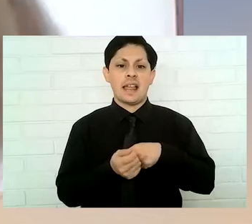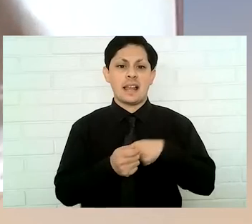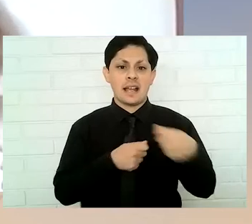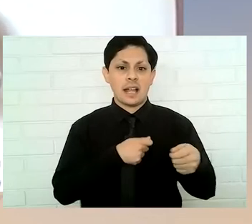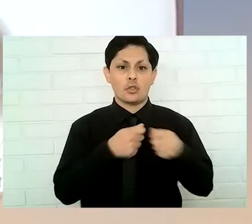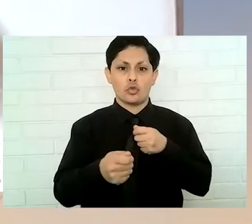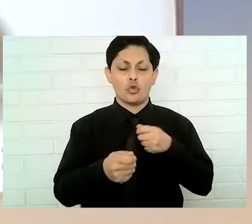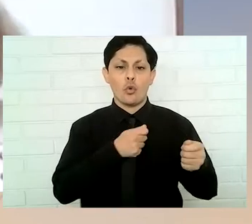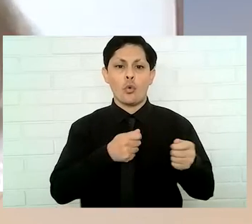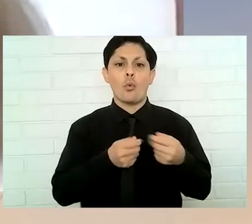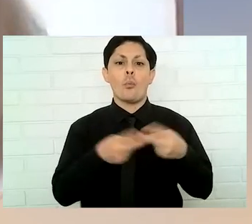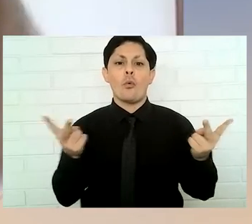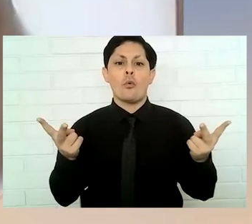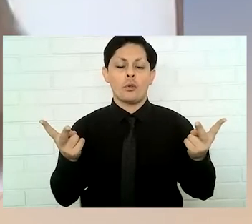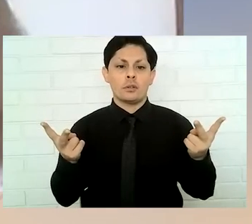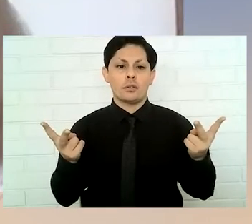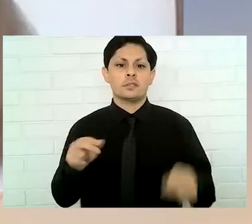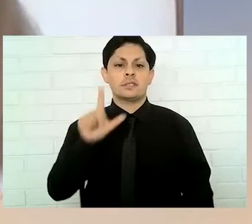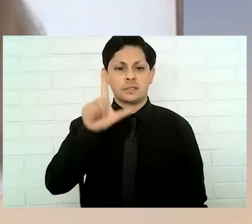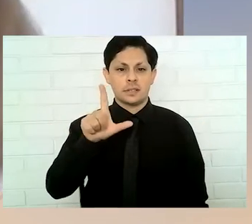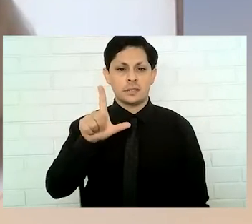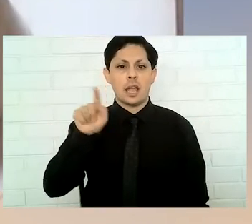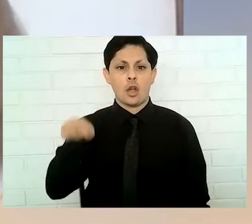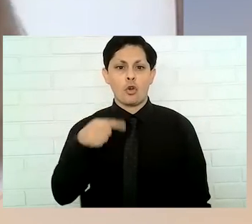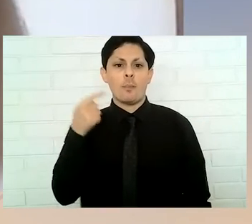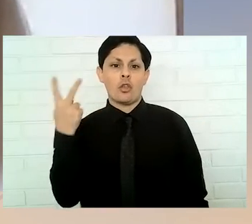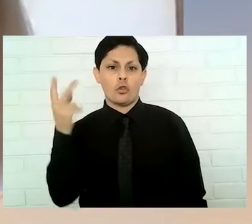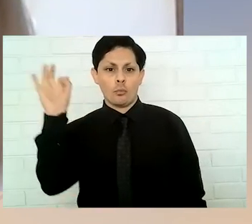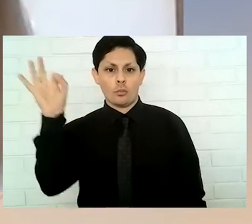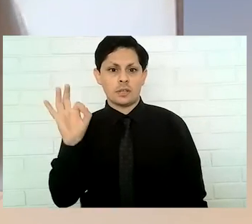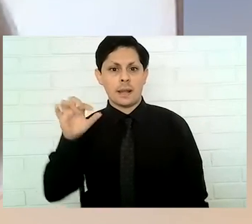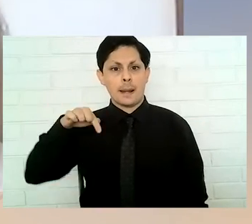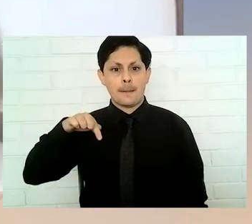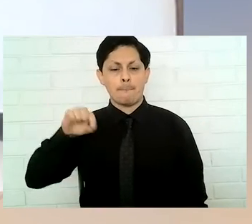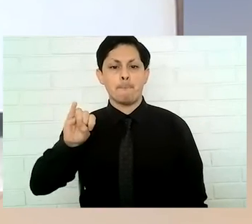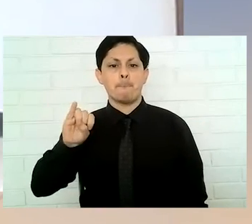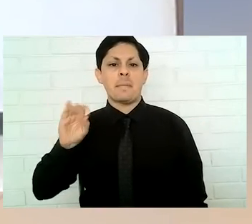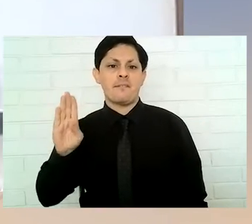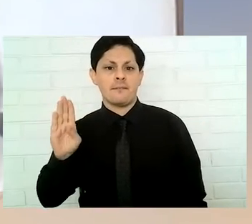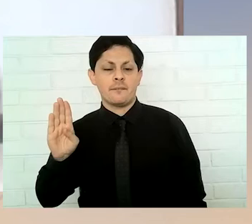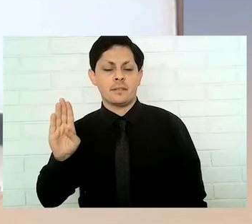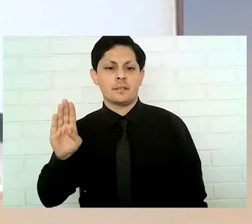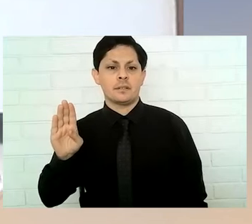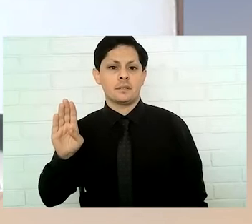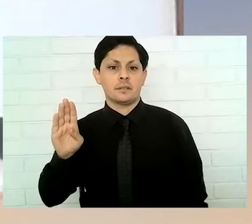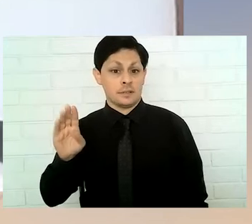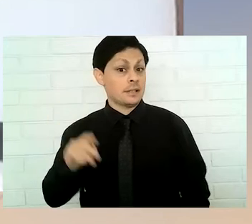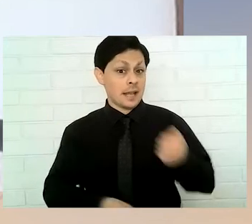educación era de un 7,2% del PIB, ¿ya? En el año